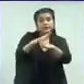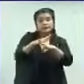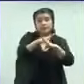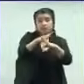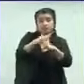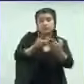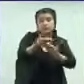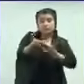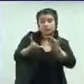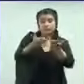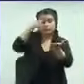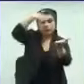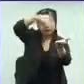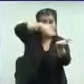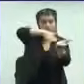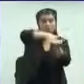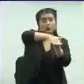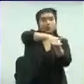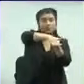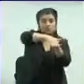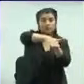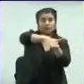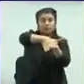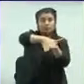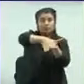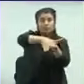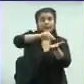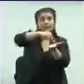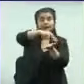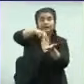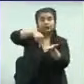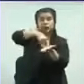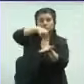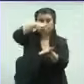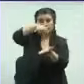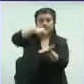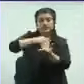los servicios aeroportuarios nacionales.